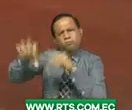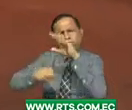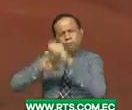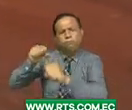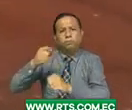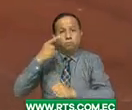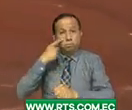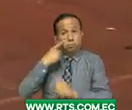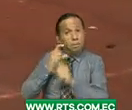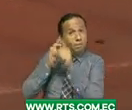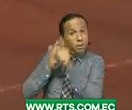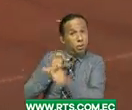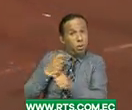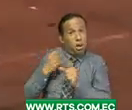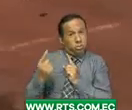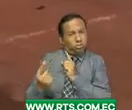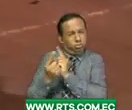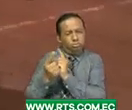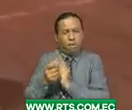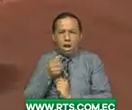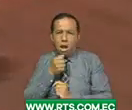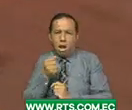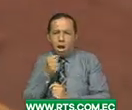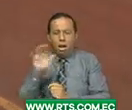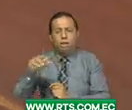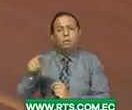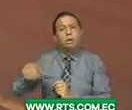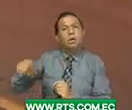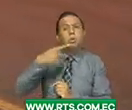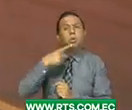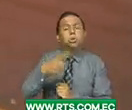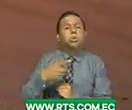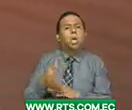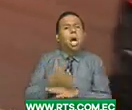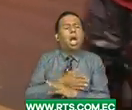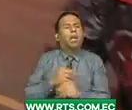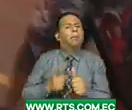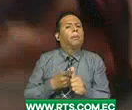ellos, uno de los perjudicados, quienes indican que pasaron primero,